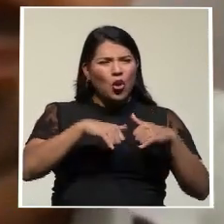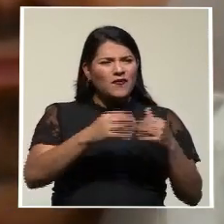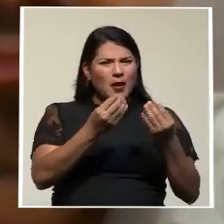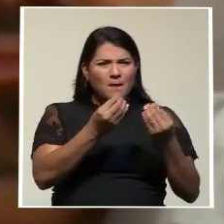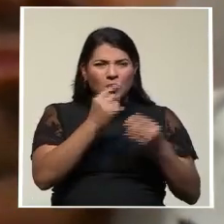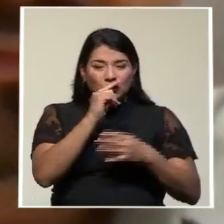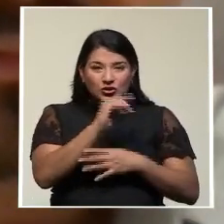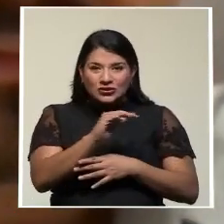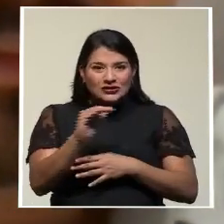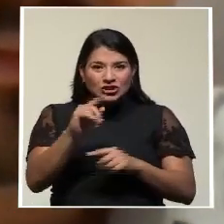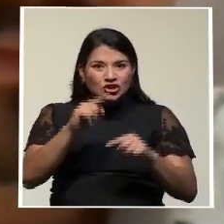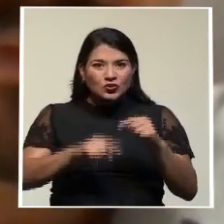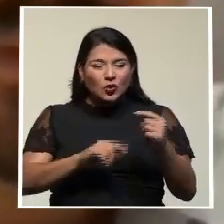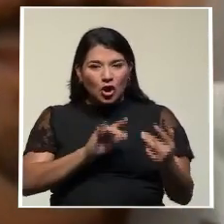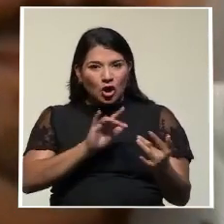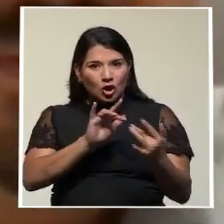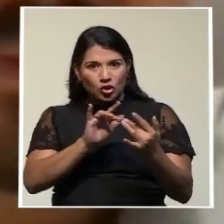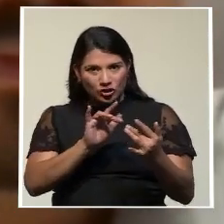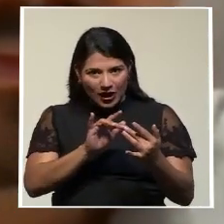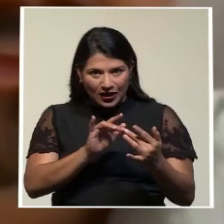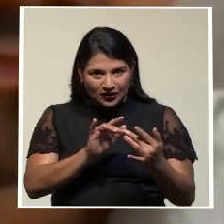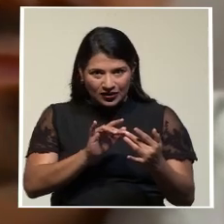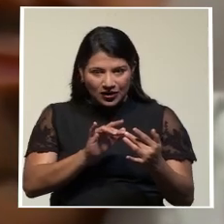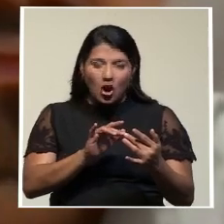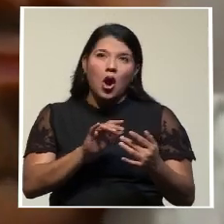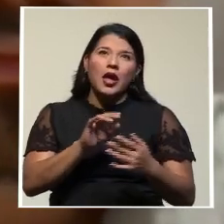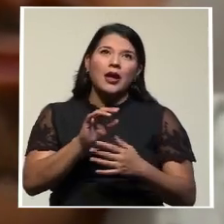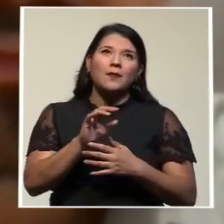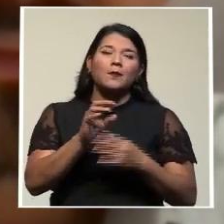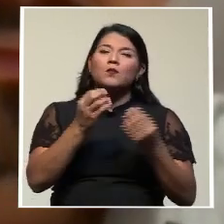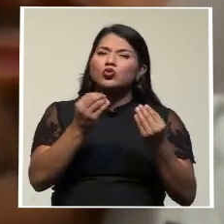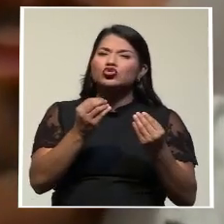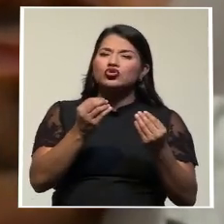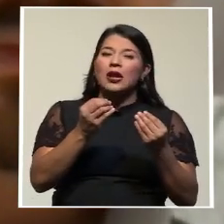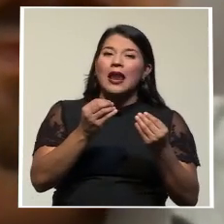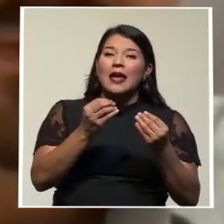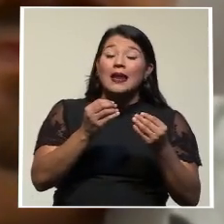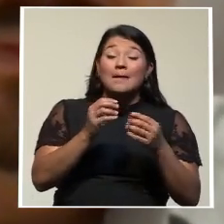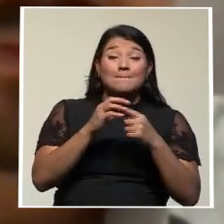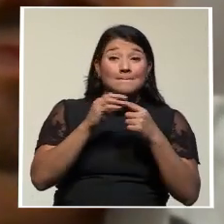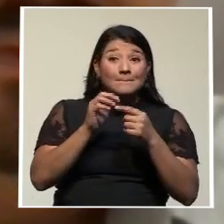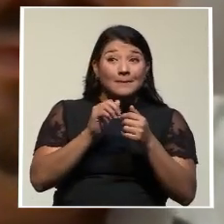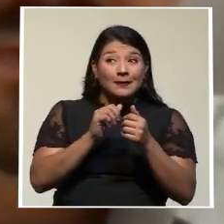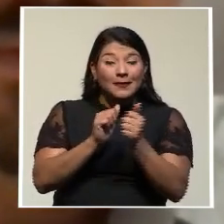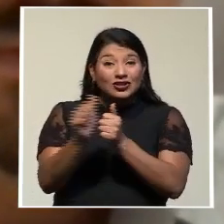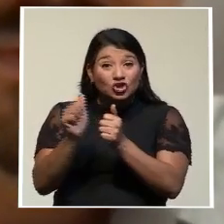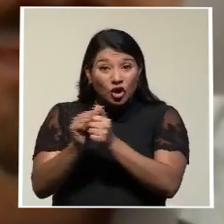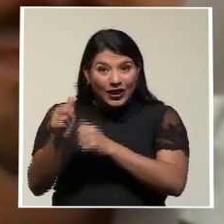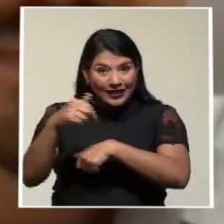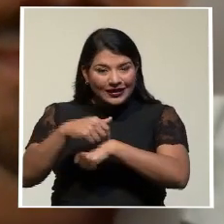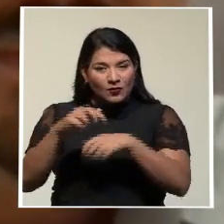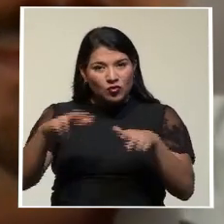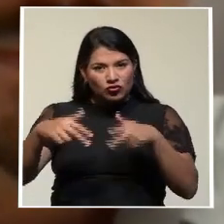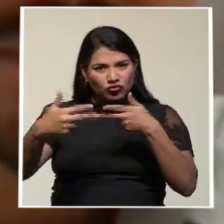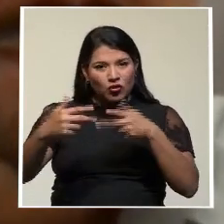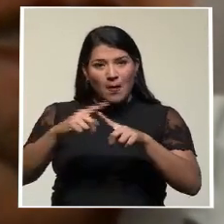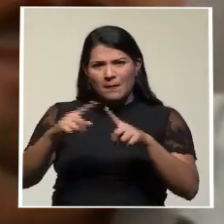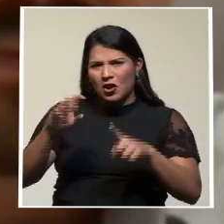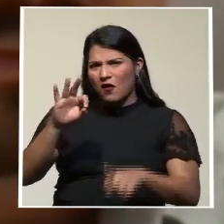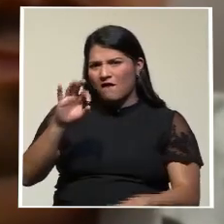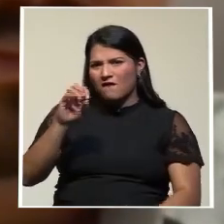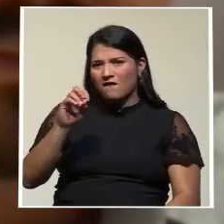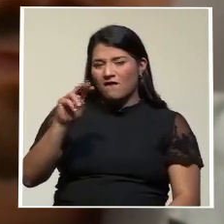está, como usted bien dice, en modo virtual. Pero el Fonatel tiene muchísimo